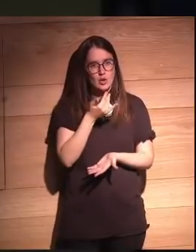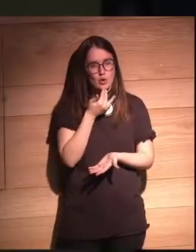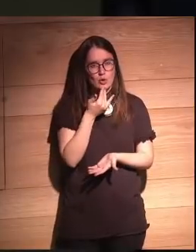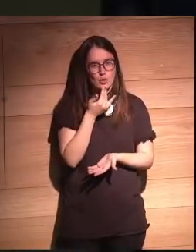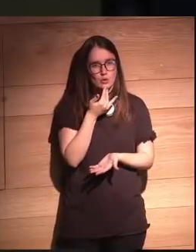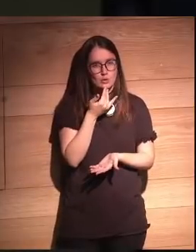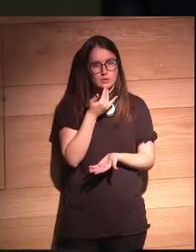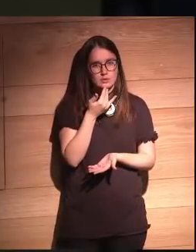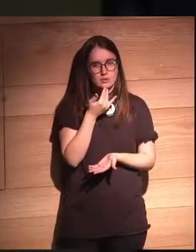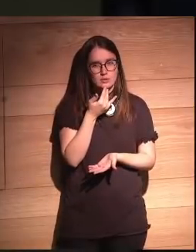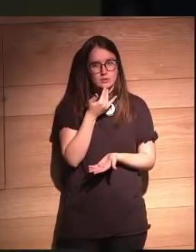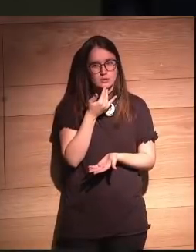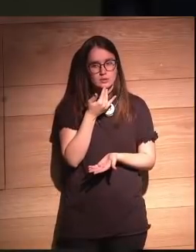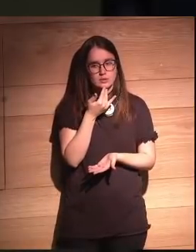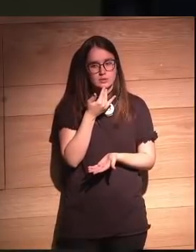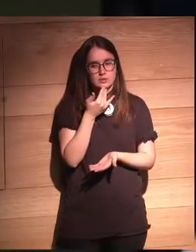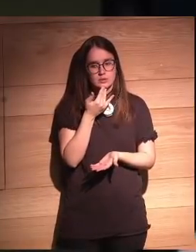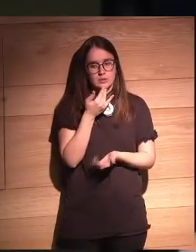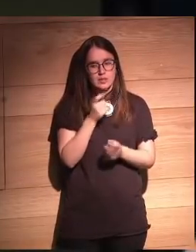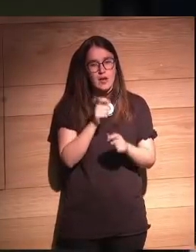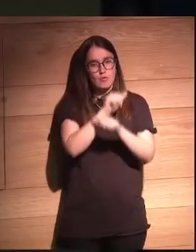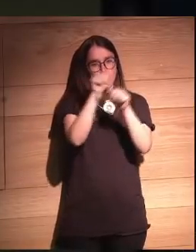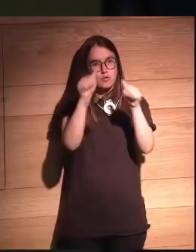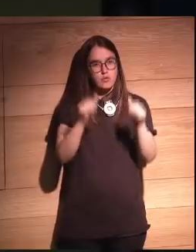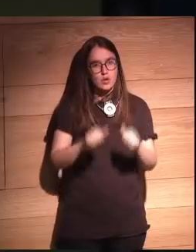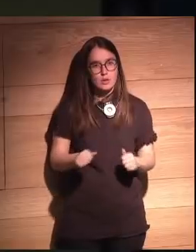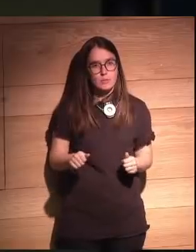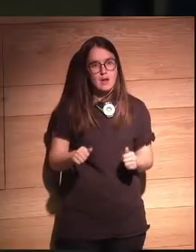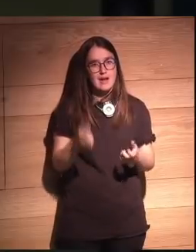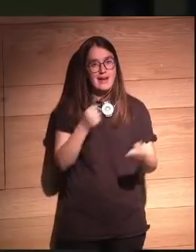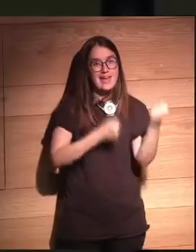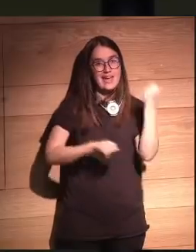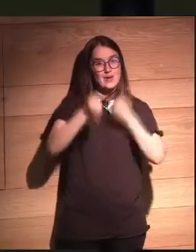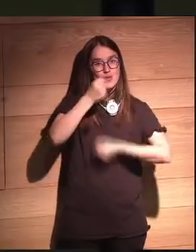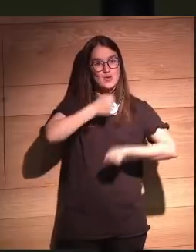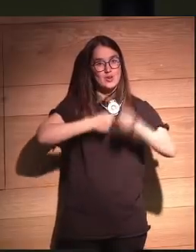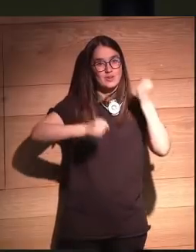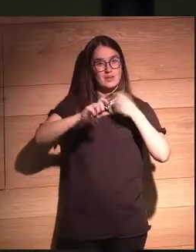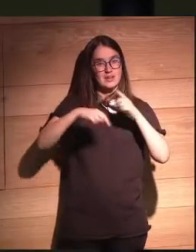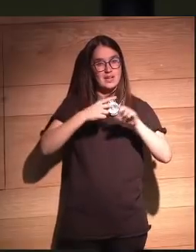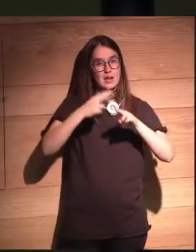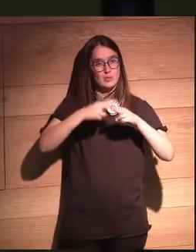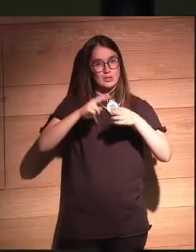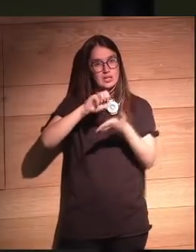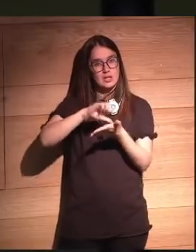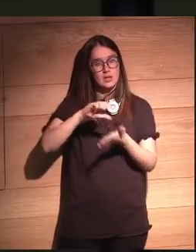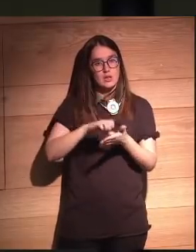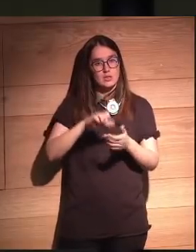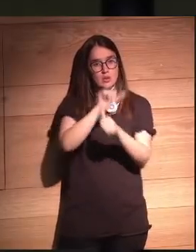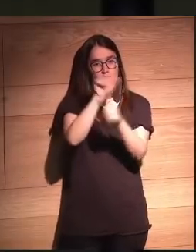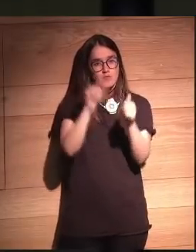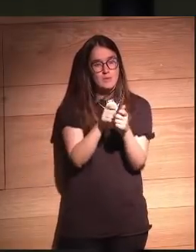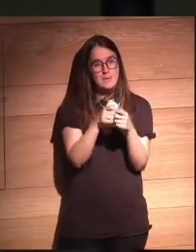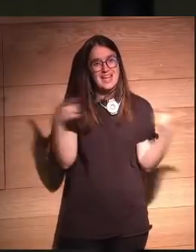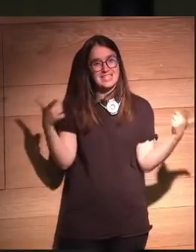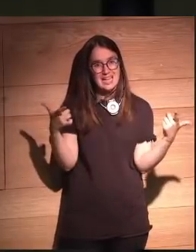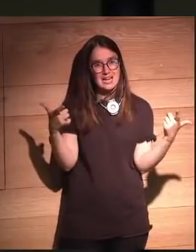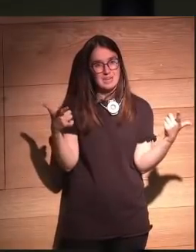que está dando forma a la economía y a la política en las ciudades de una forma más amplia. Cuanto